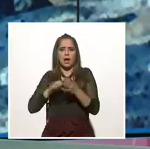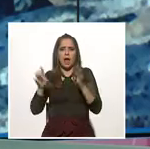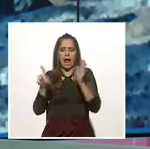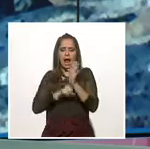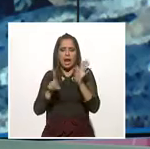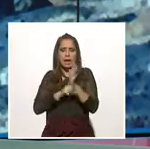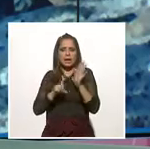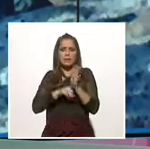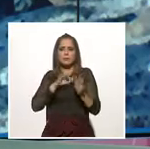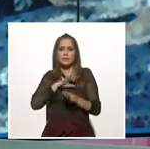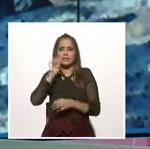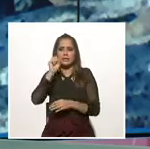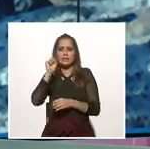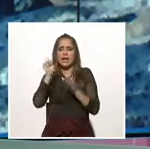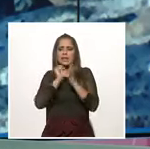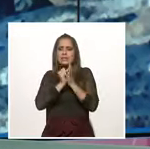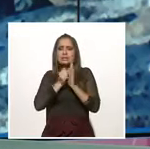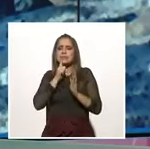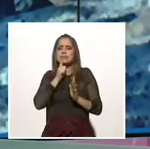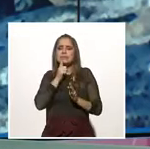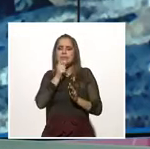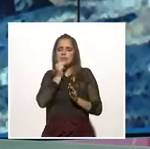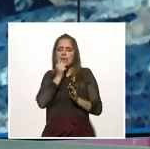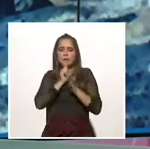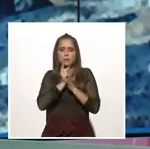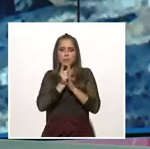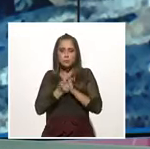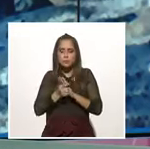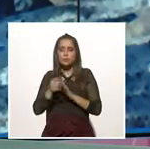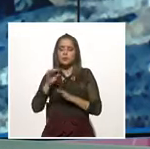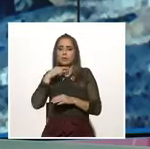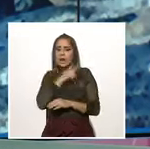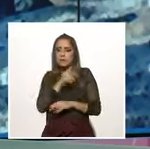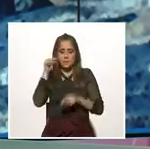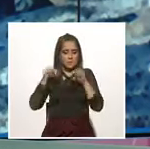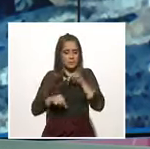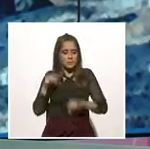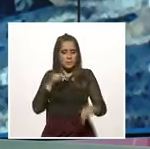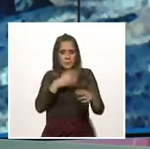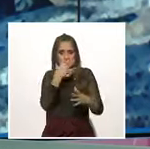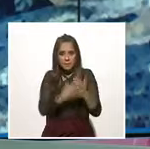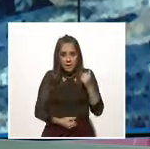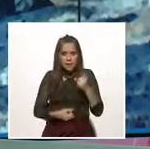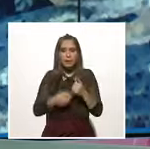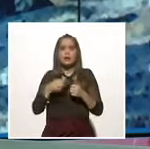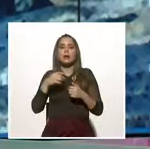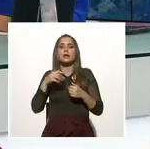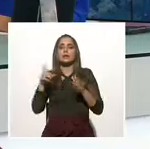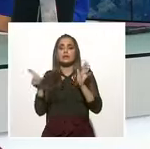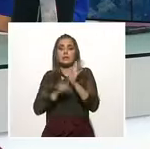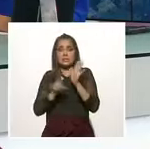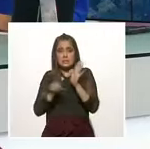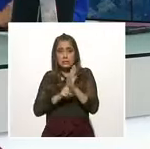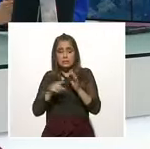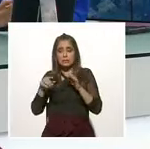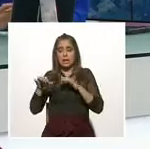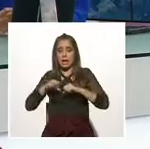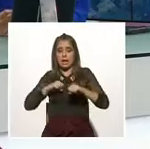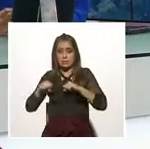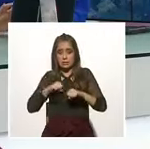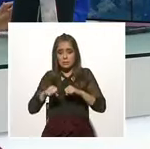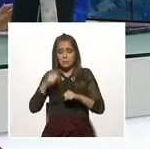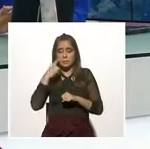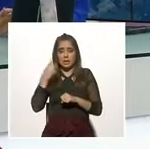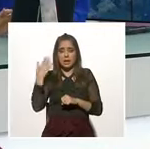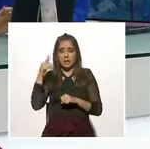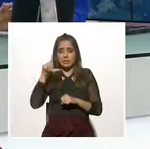60 segundos. Sabíamos eso cuando consideramos que el sismo venía de las costas de Guerrero. Pero ya aprendimos que los sismos no tienen palabra. En el 17,